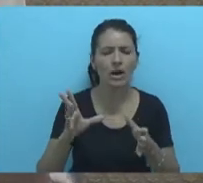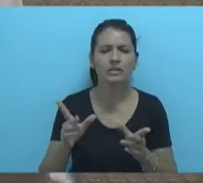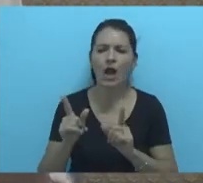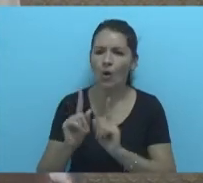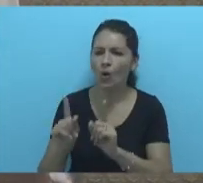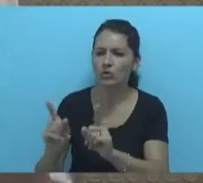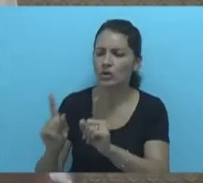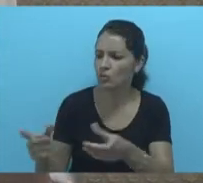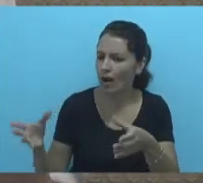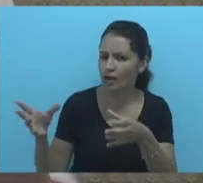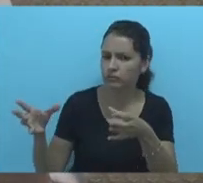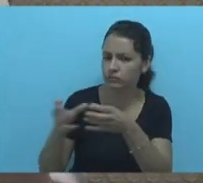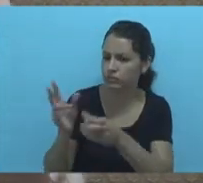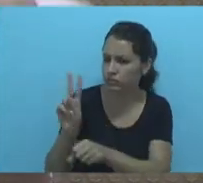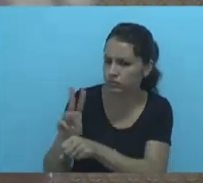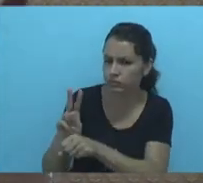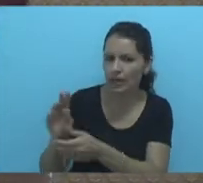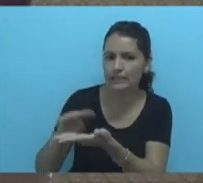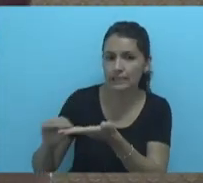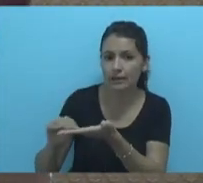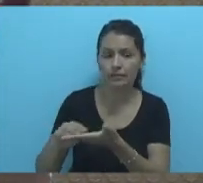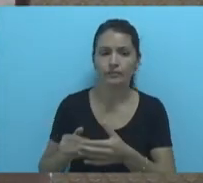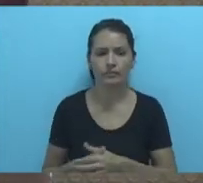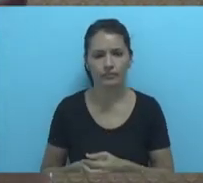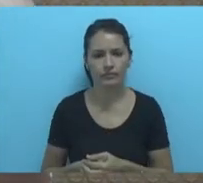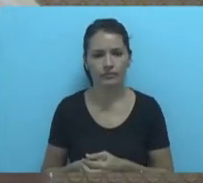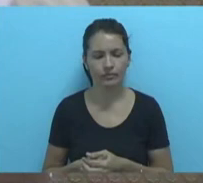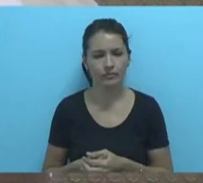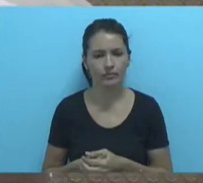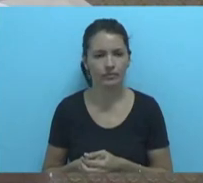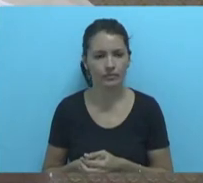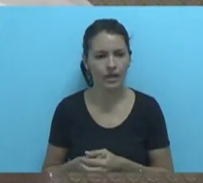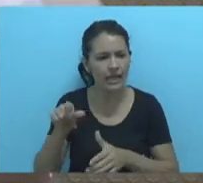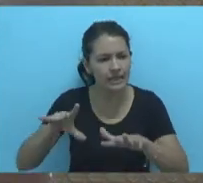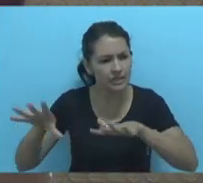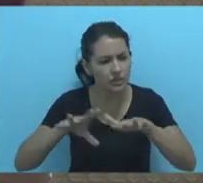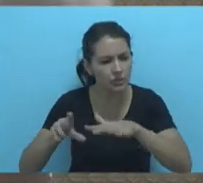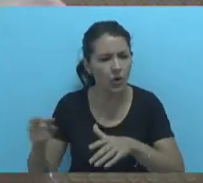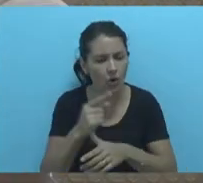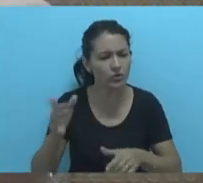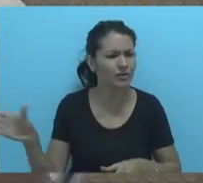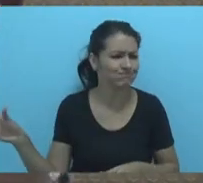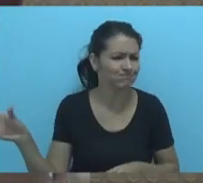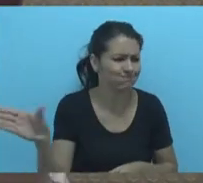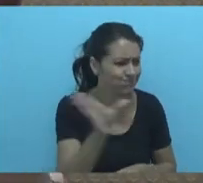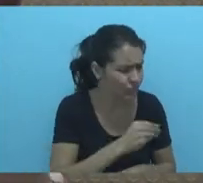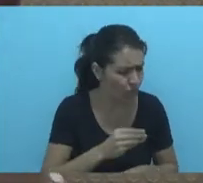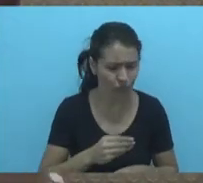feudales en estas dos cámaras. Porque esto nos hunde a todos, nos hunde a todas.